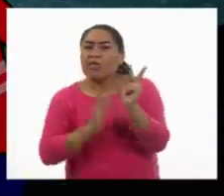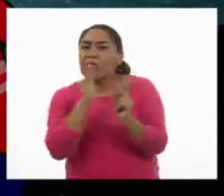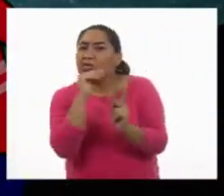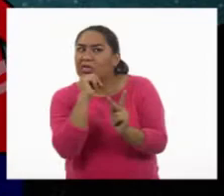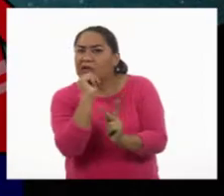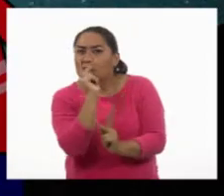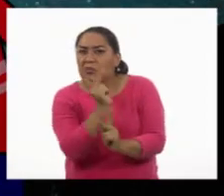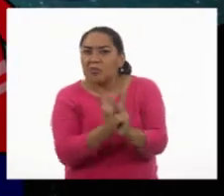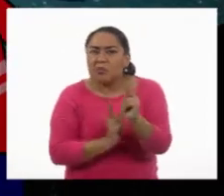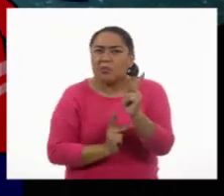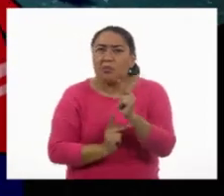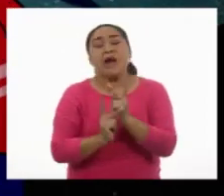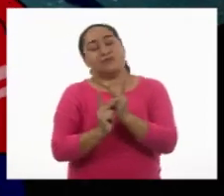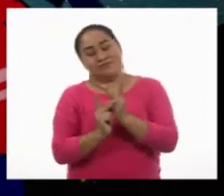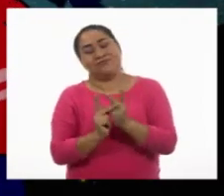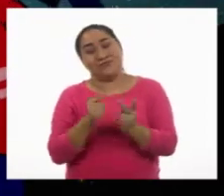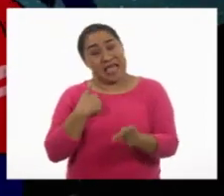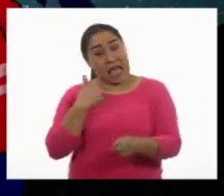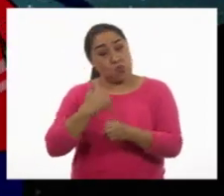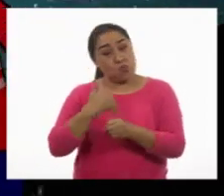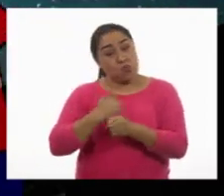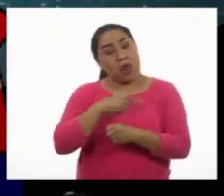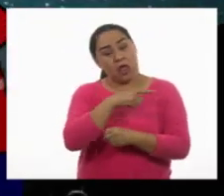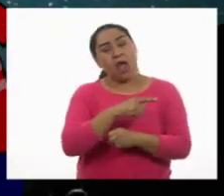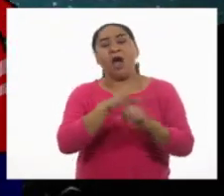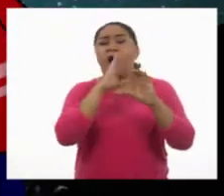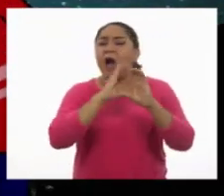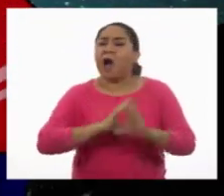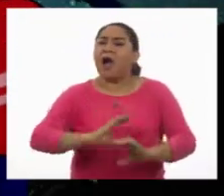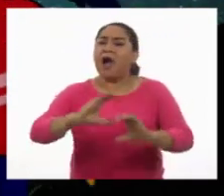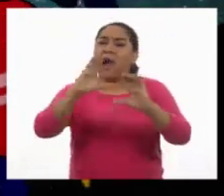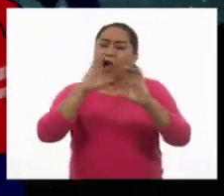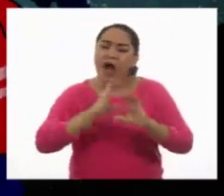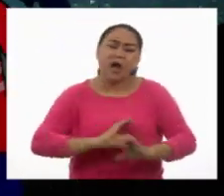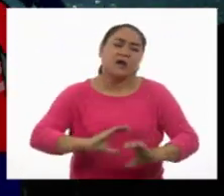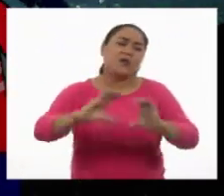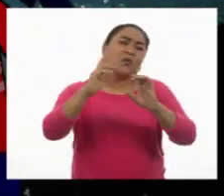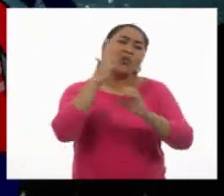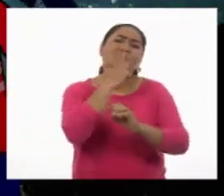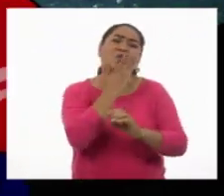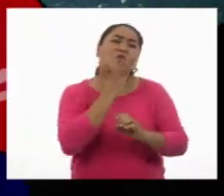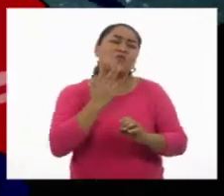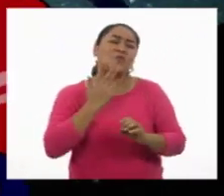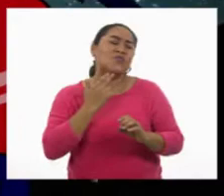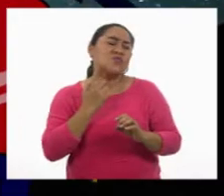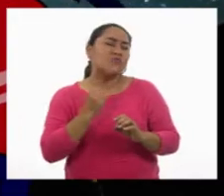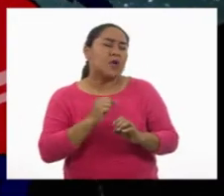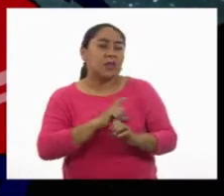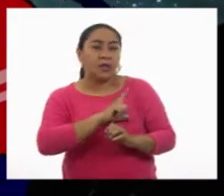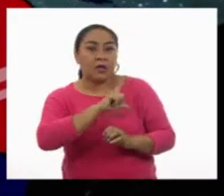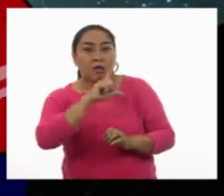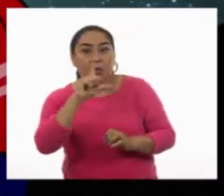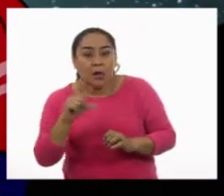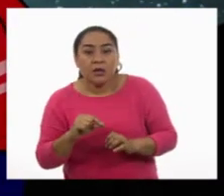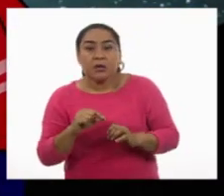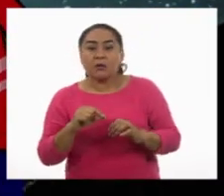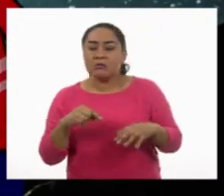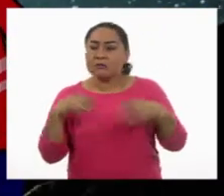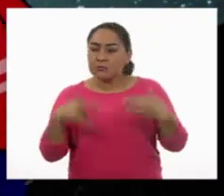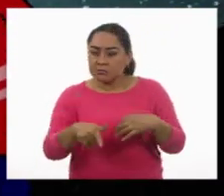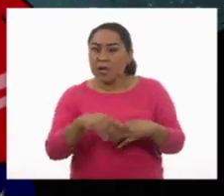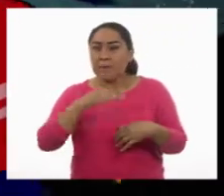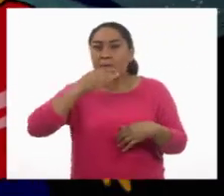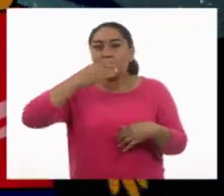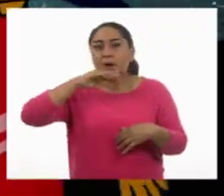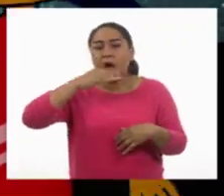debería, mi abuelo empieza a cantar canciones muy dulces y de pronto es como si el